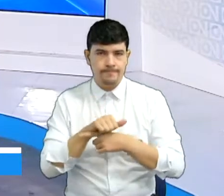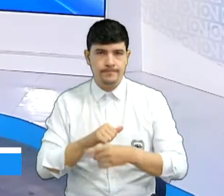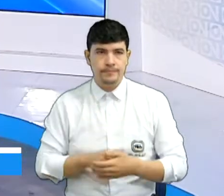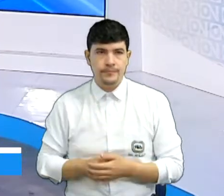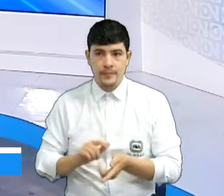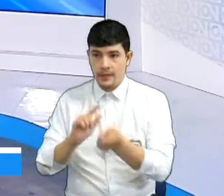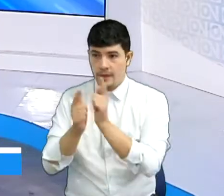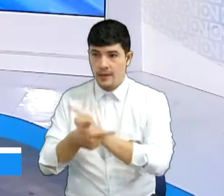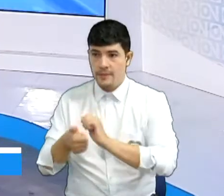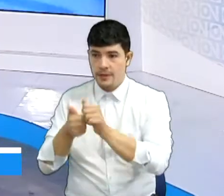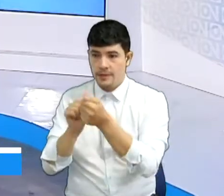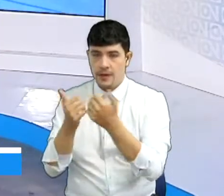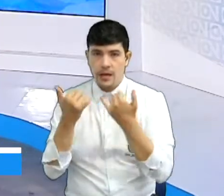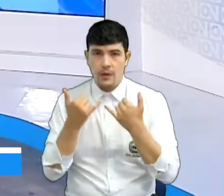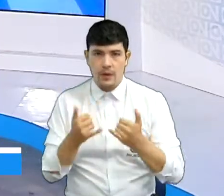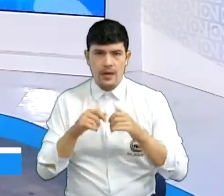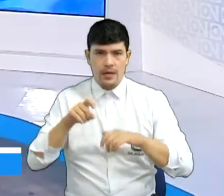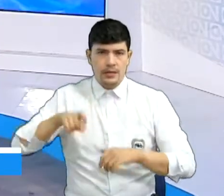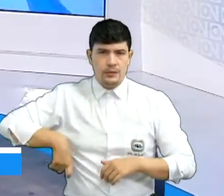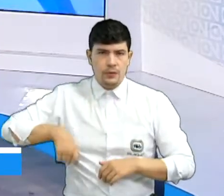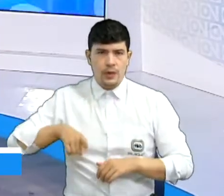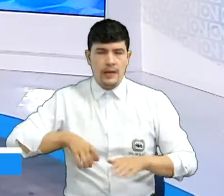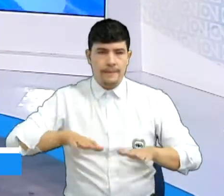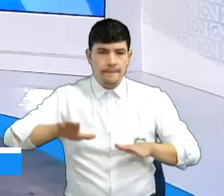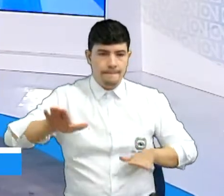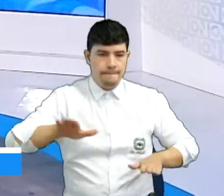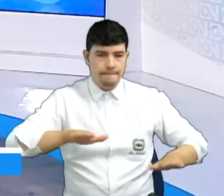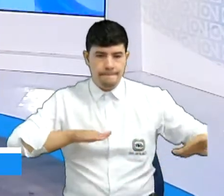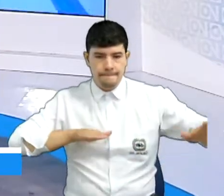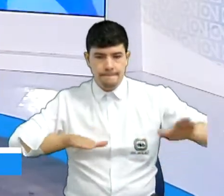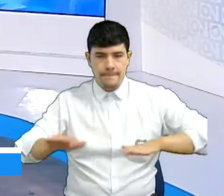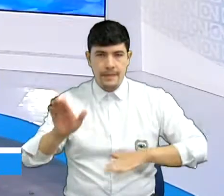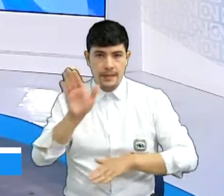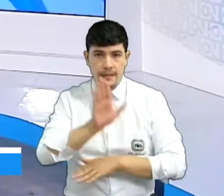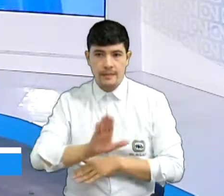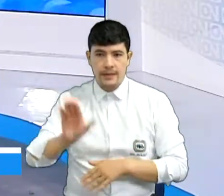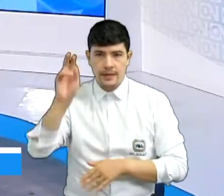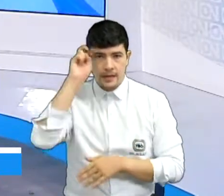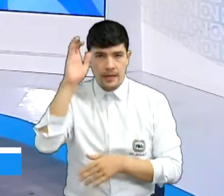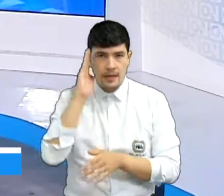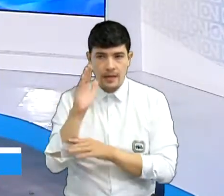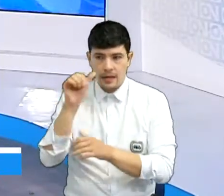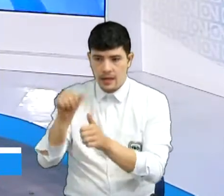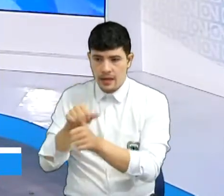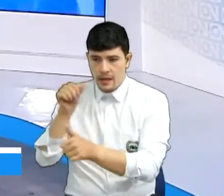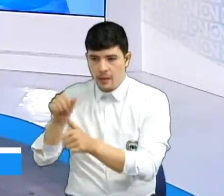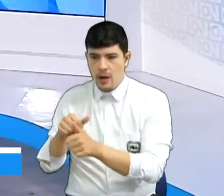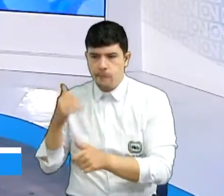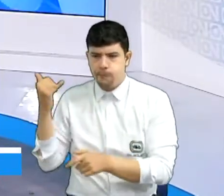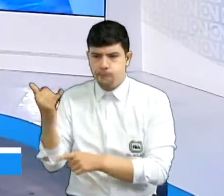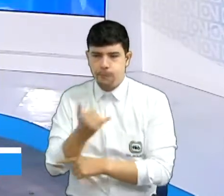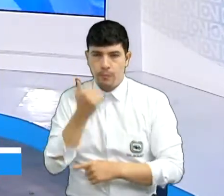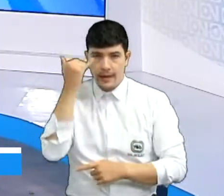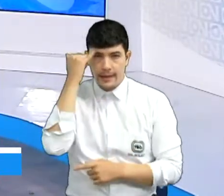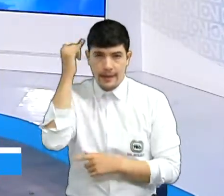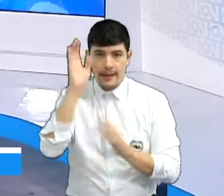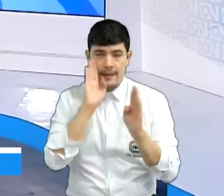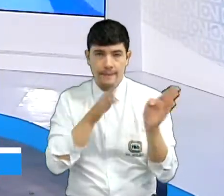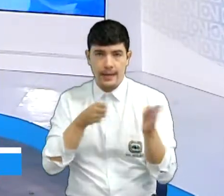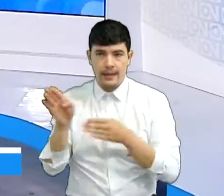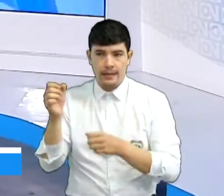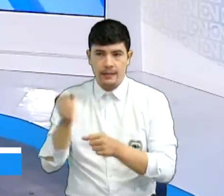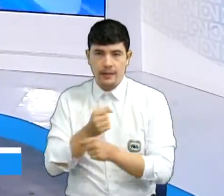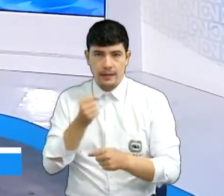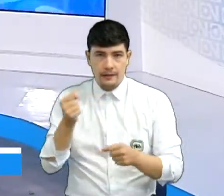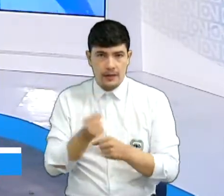Cambiamos de deporte, hablamos de las escuelas de patinaje en Norte de Santander, porque cada una ideó un plan de trabajo para entrenar virtualmente y